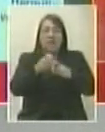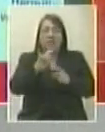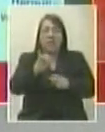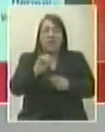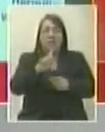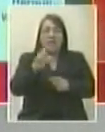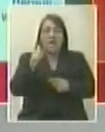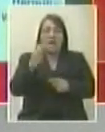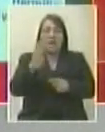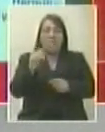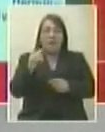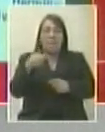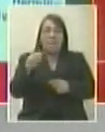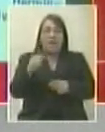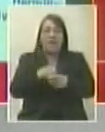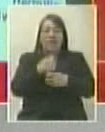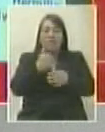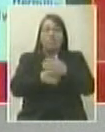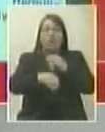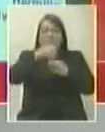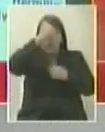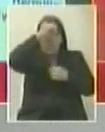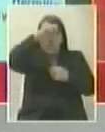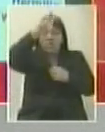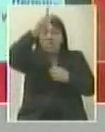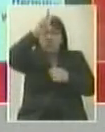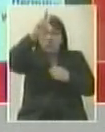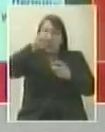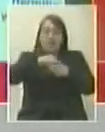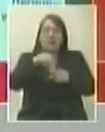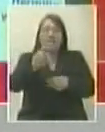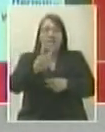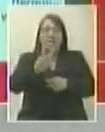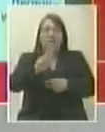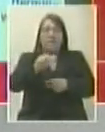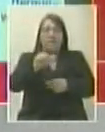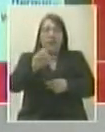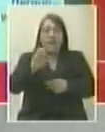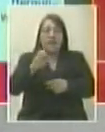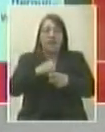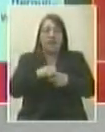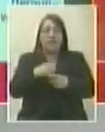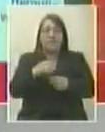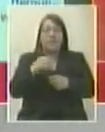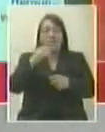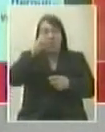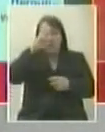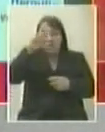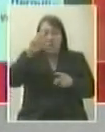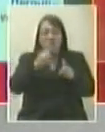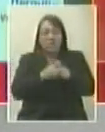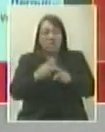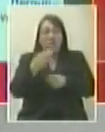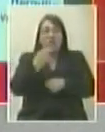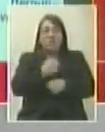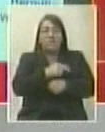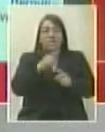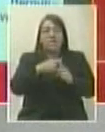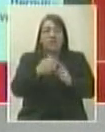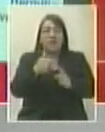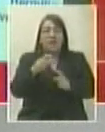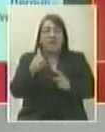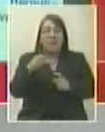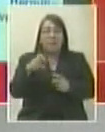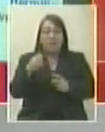Cusco, el Hospital 2-1 en la zona del Brae, en distrito de Pichari, Cusco, el Hospital Regional de